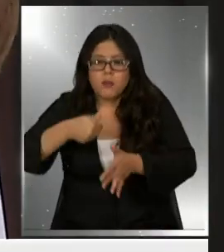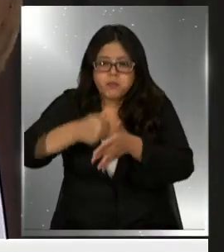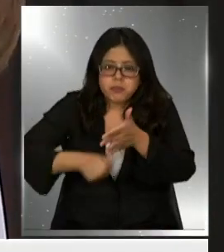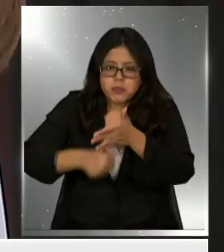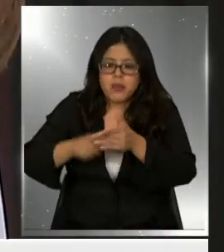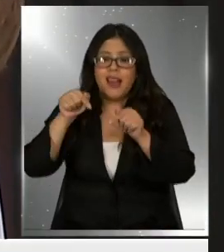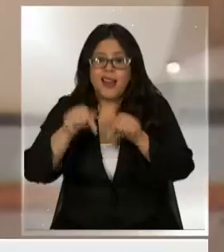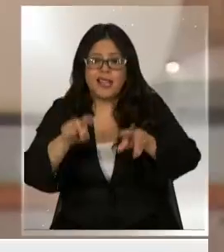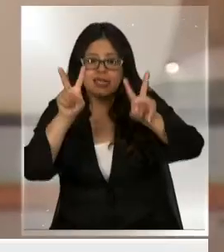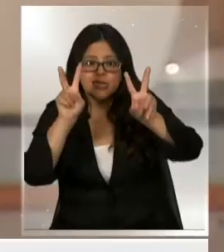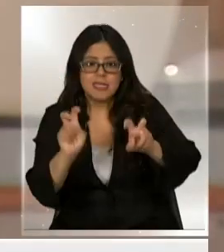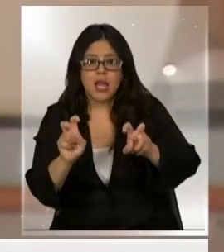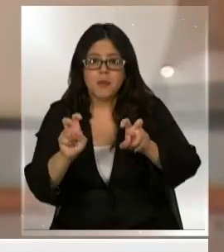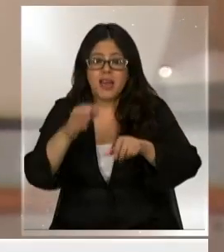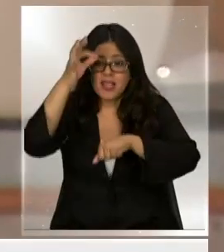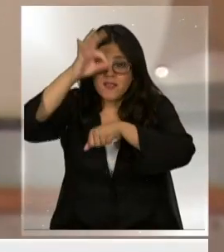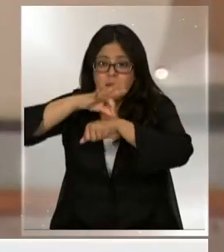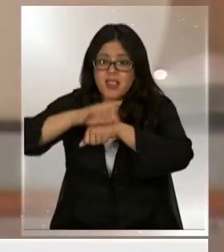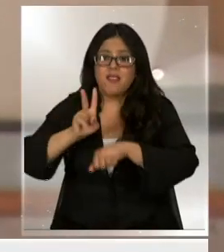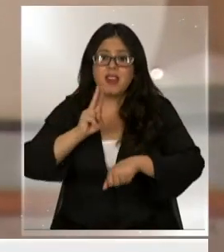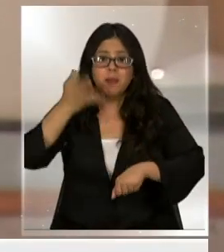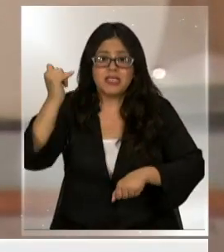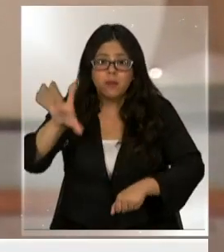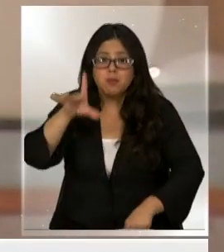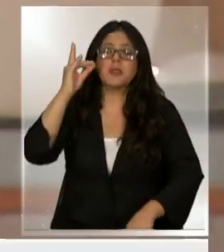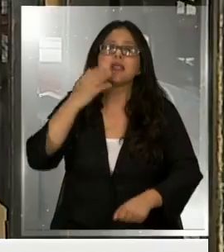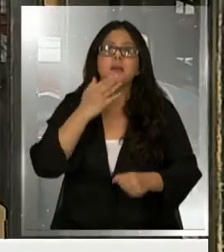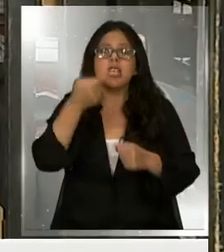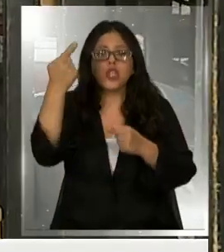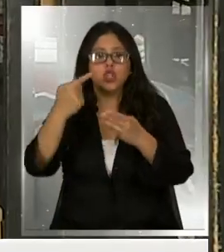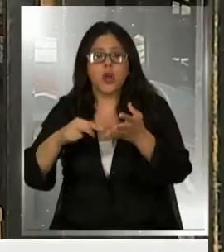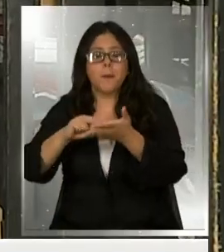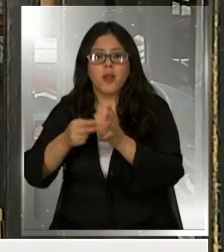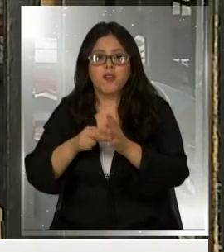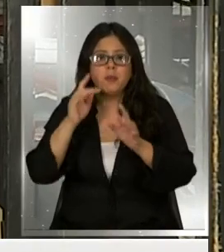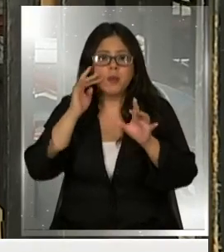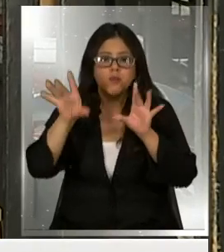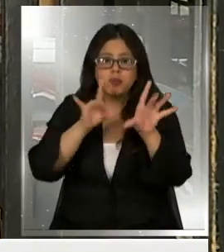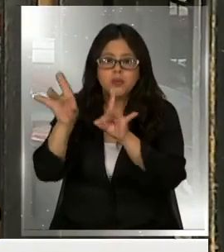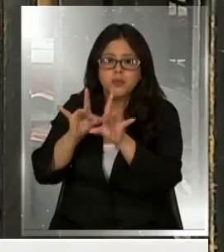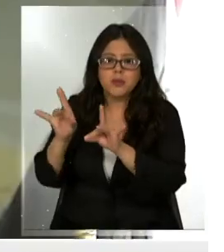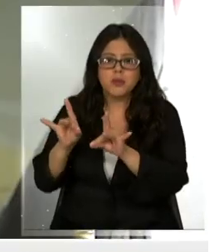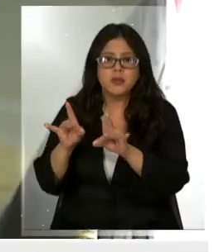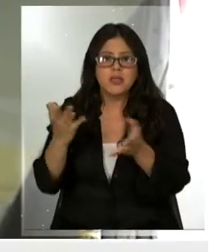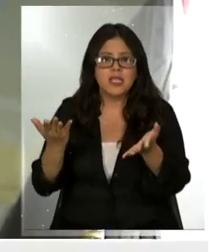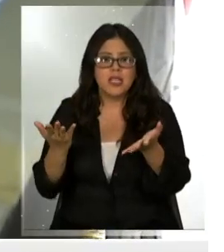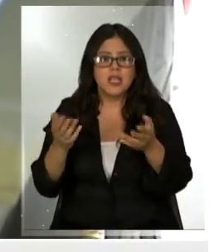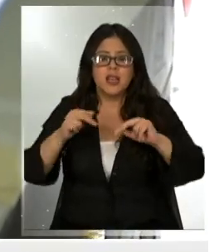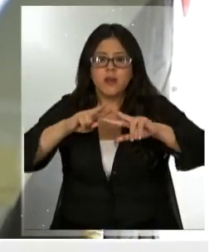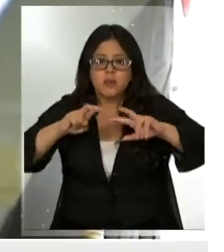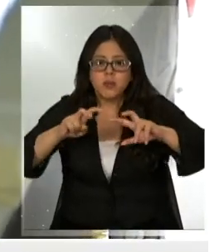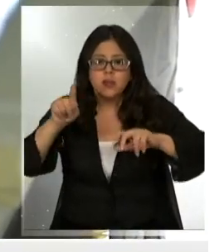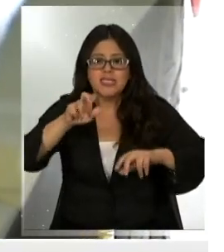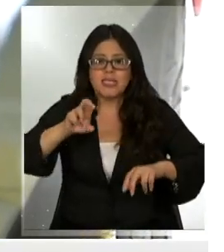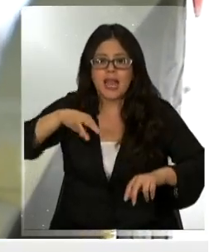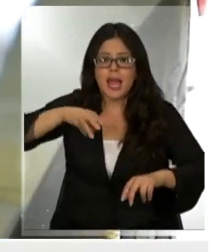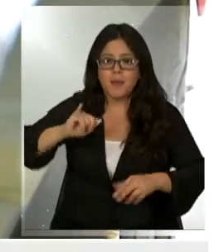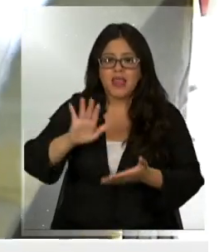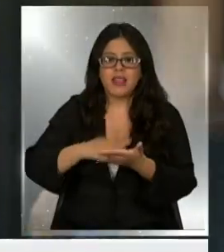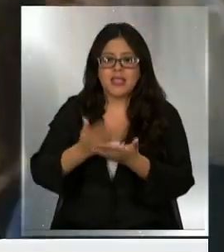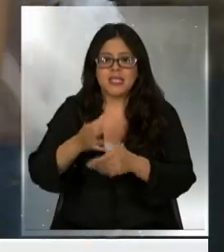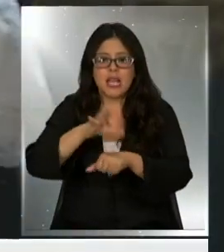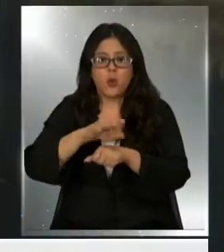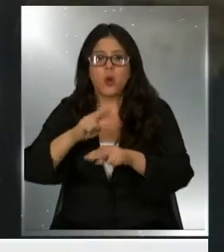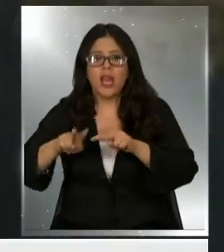de salmonela, detectado el viernes pasado, se suman otros problemas detectados tras la inspección de la Seremi de Salud que realizó este